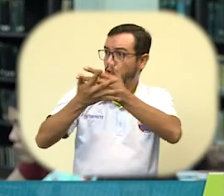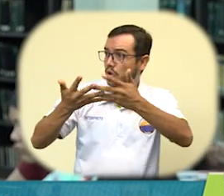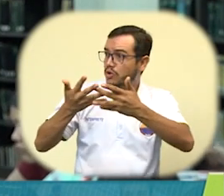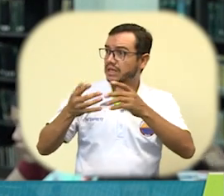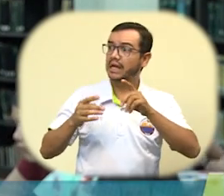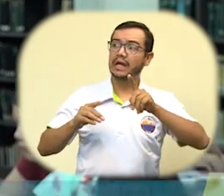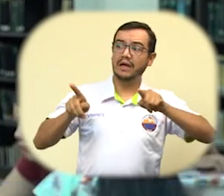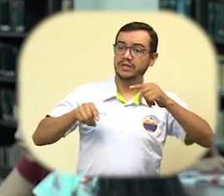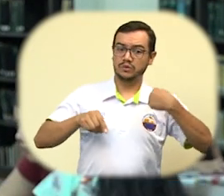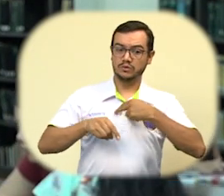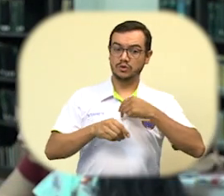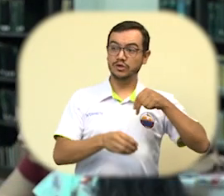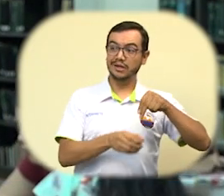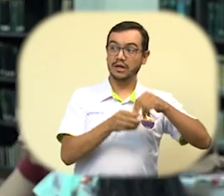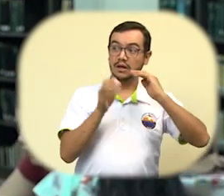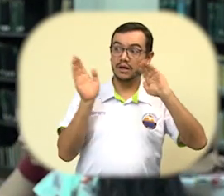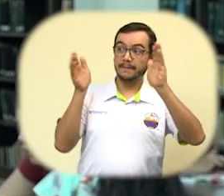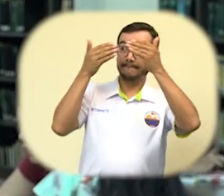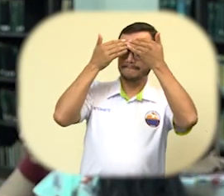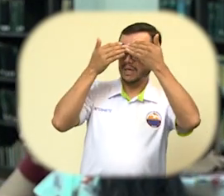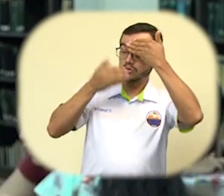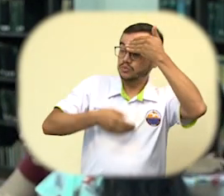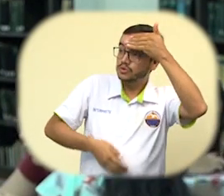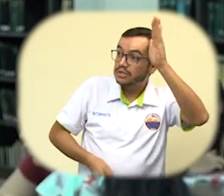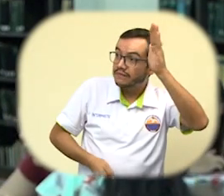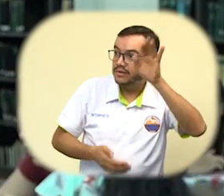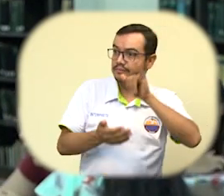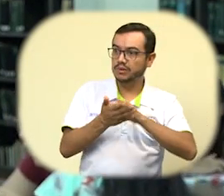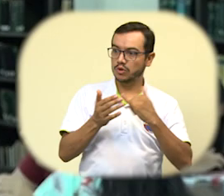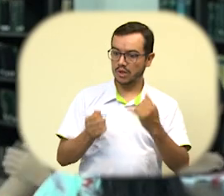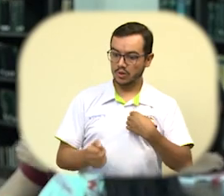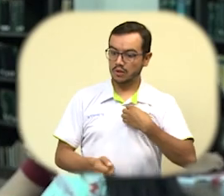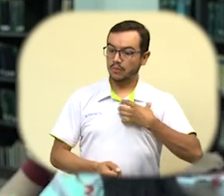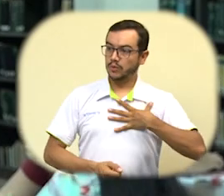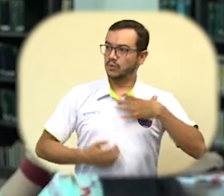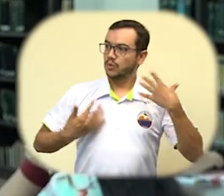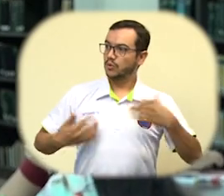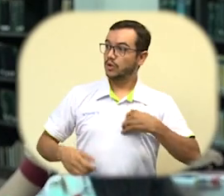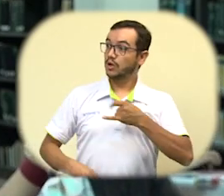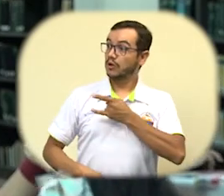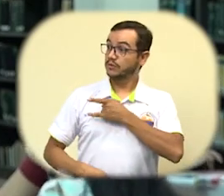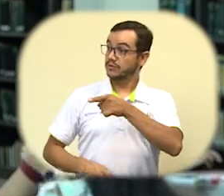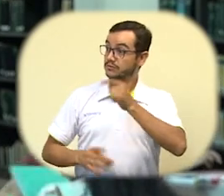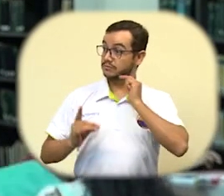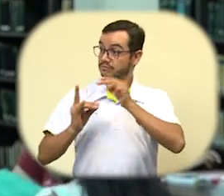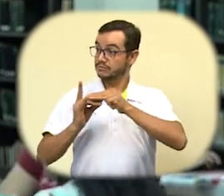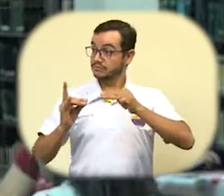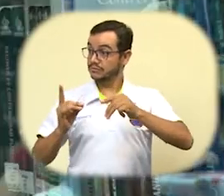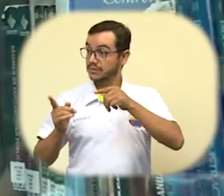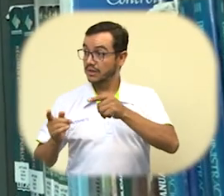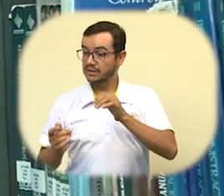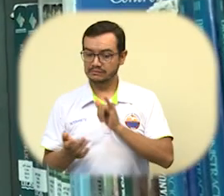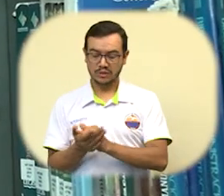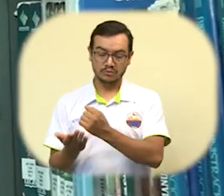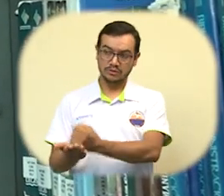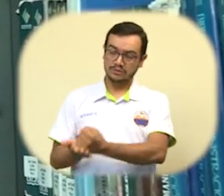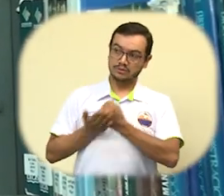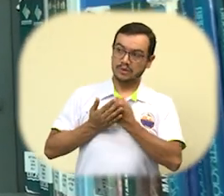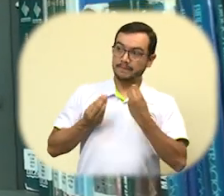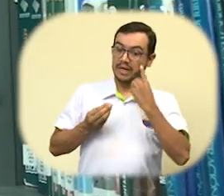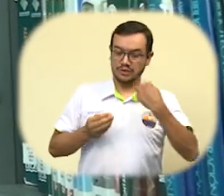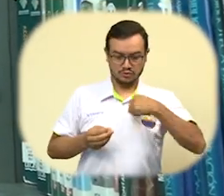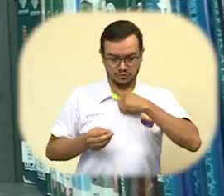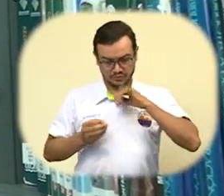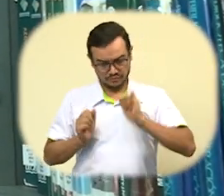en el mundo que muchas veces no lo conocemos. Y esa es una gran oportunidad que la Universidad del Magdalena está